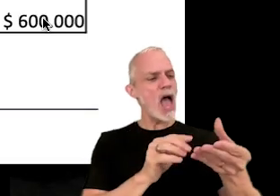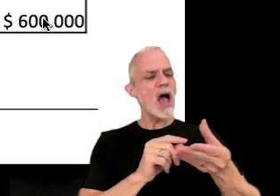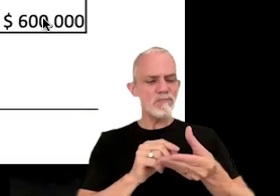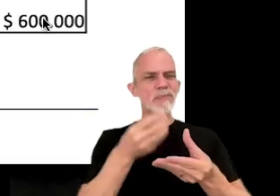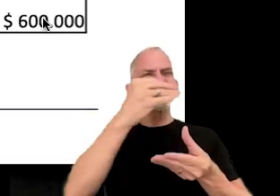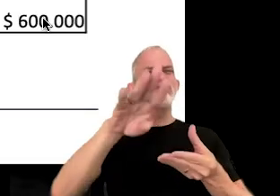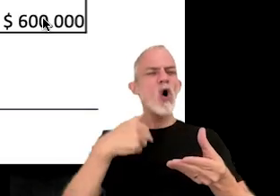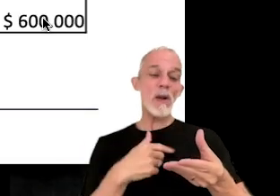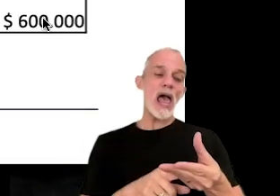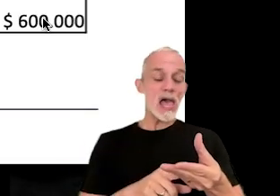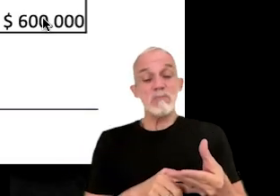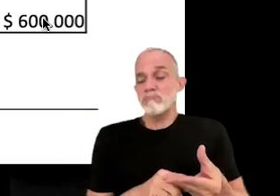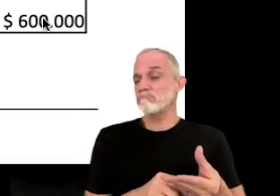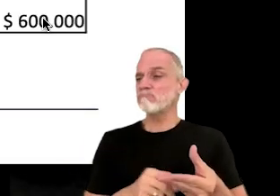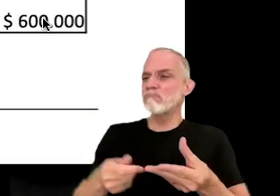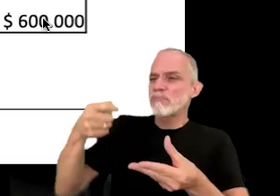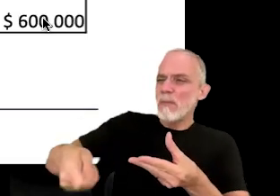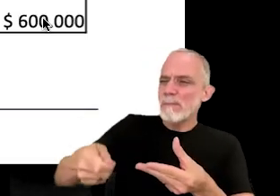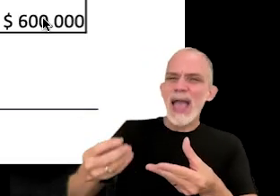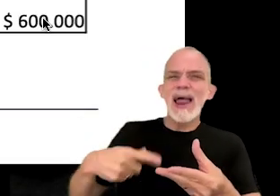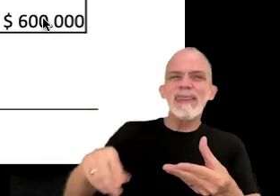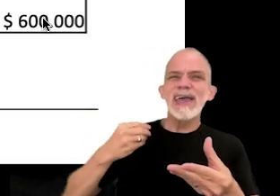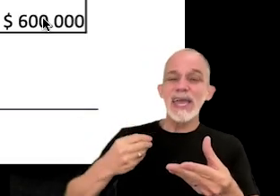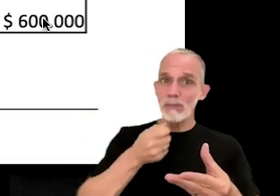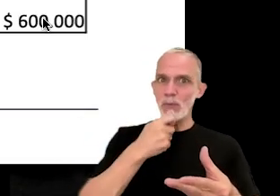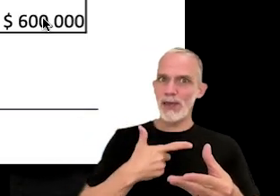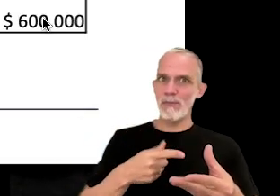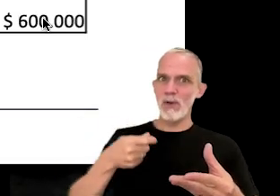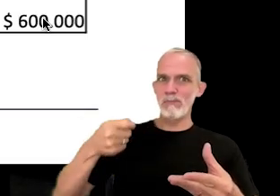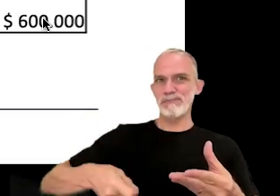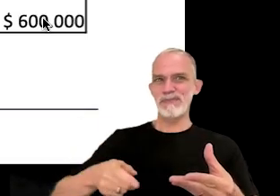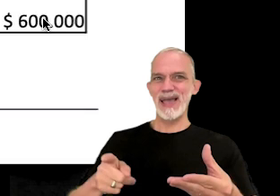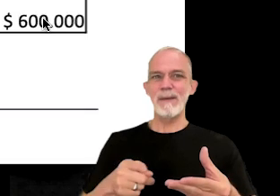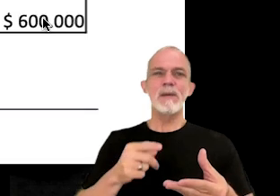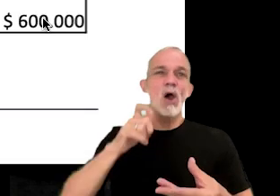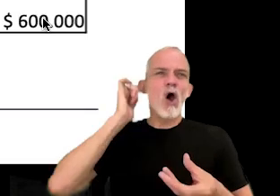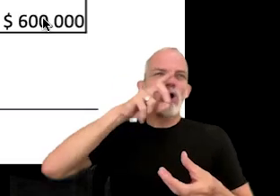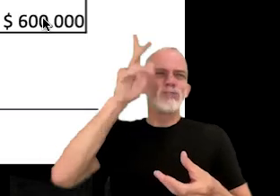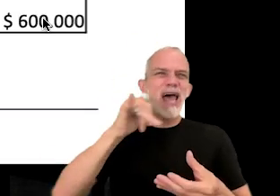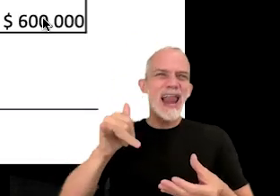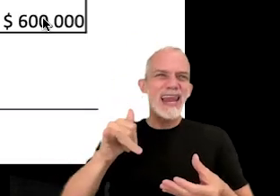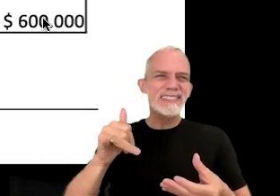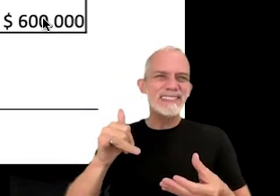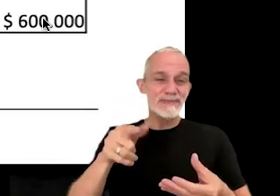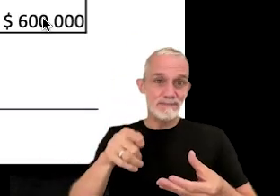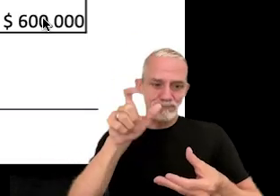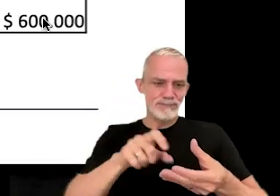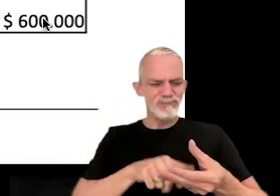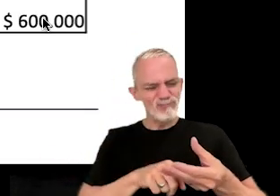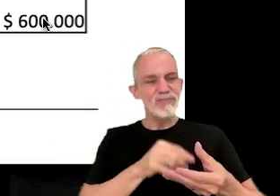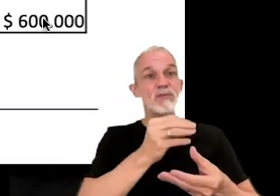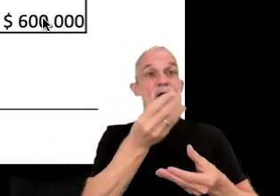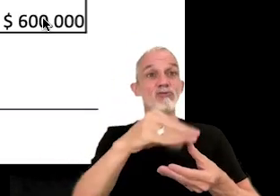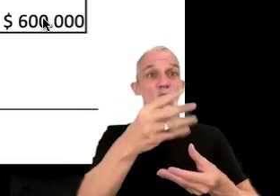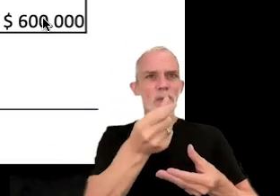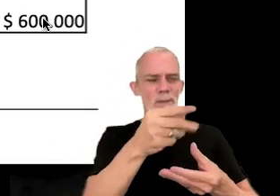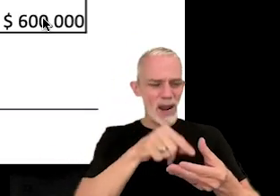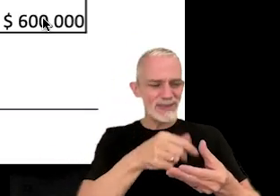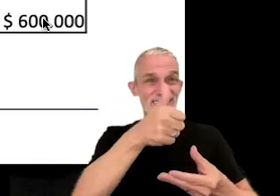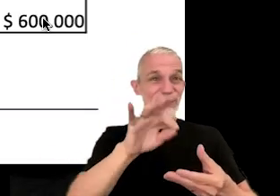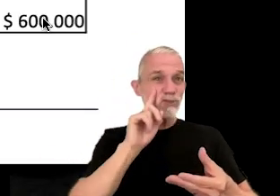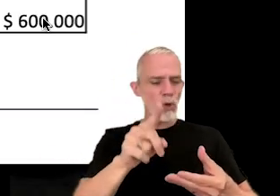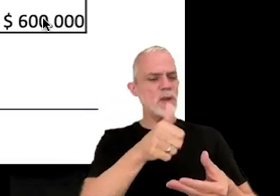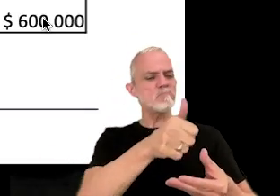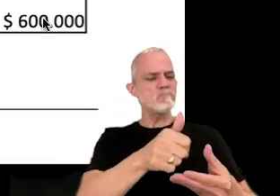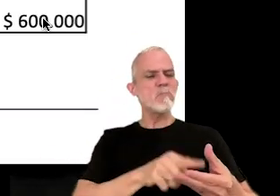que quisiera. En el ejemplo, estamos poniendo que González está compensando la declaración